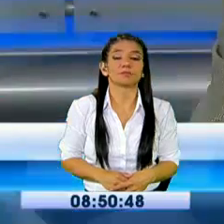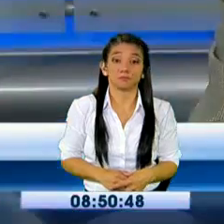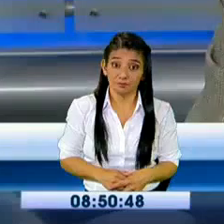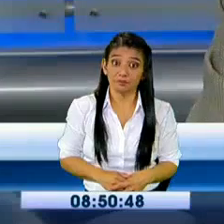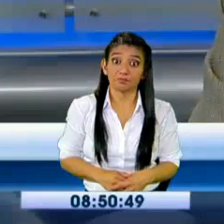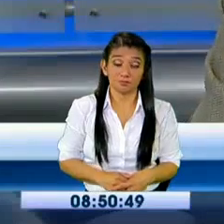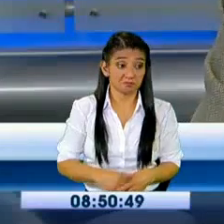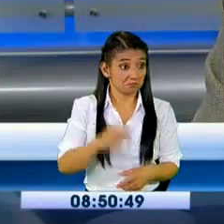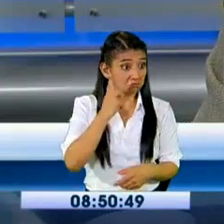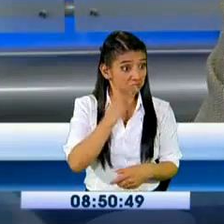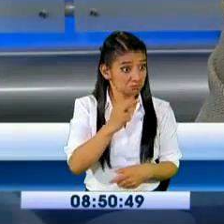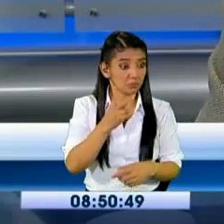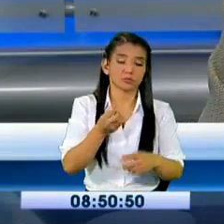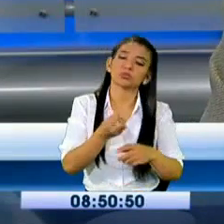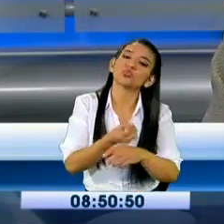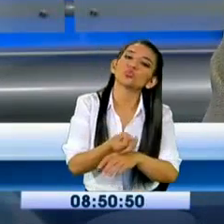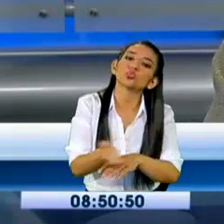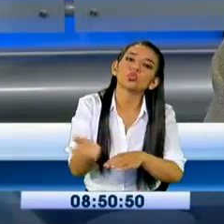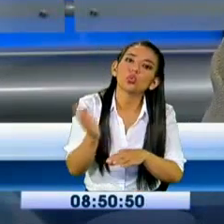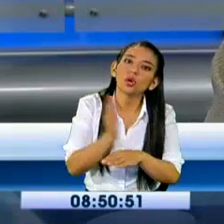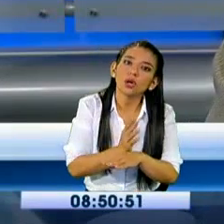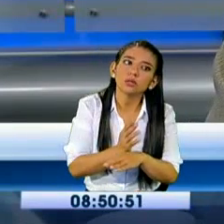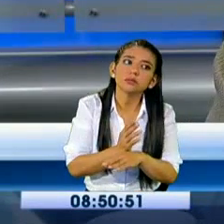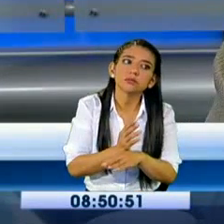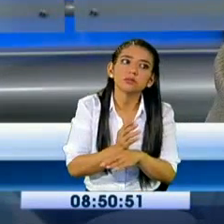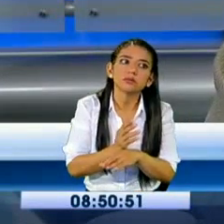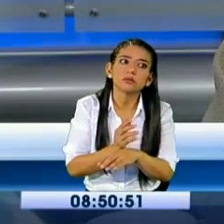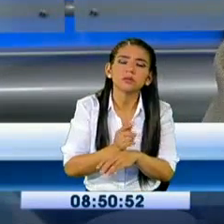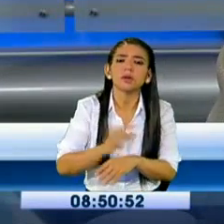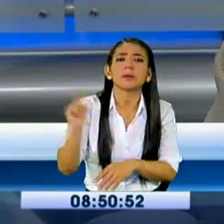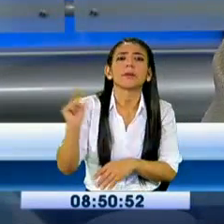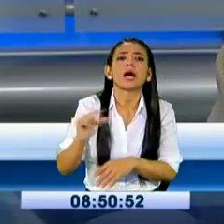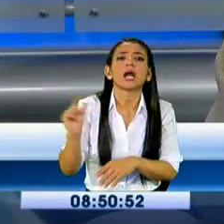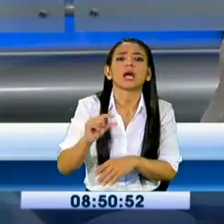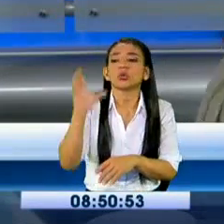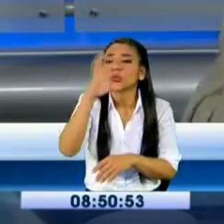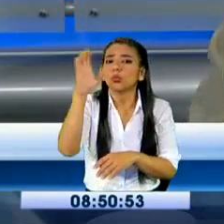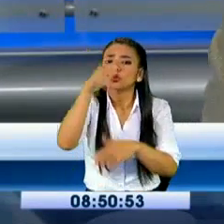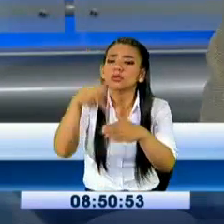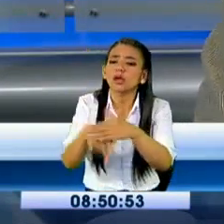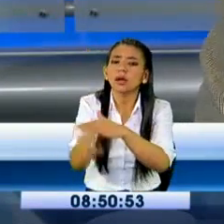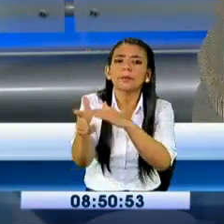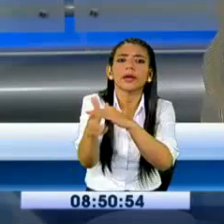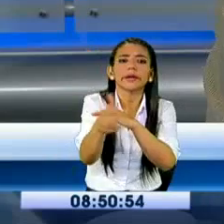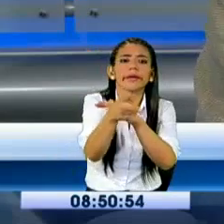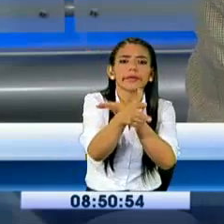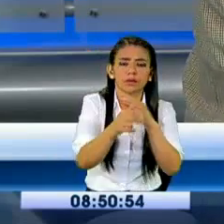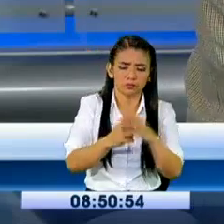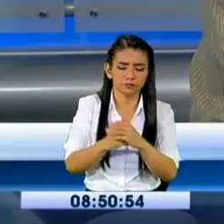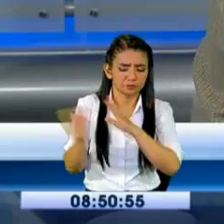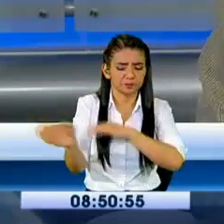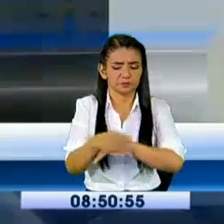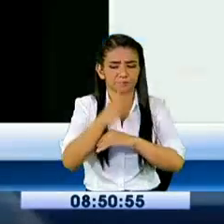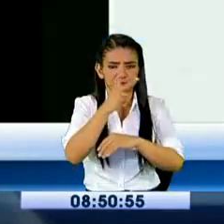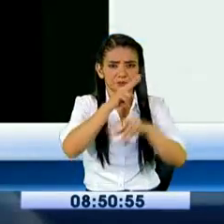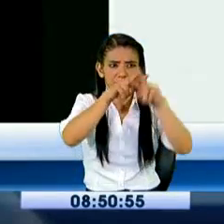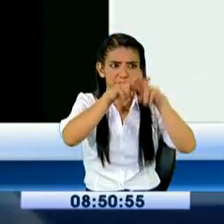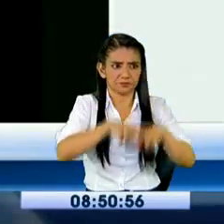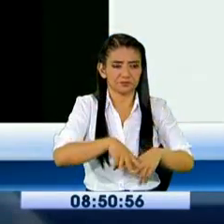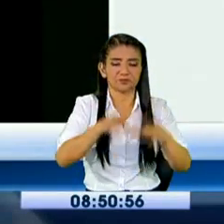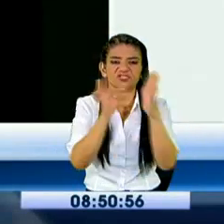Vemos esto y una recomendación rápida. Más barato es un parqueadero, vecinos. Busque un parqueadero. Miremos rápidamente lo que nos dicen en redes sociales, mi